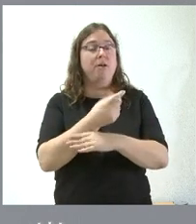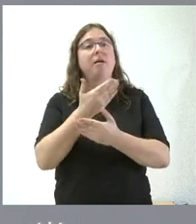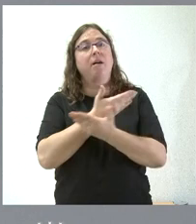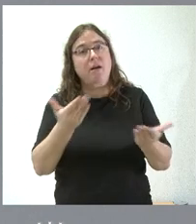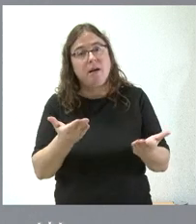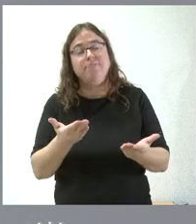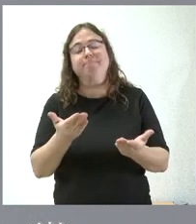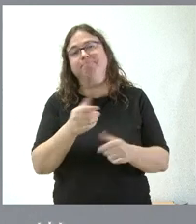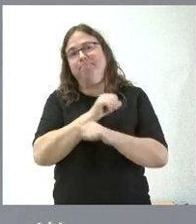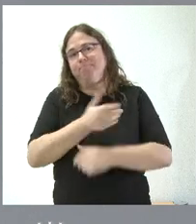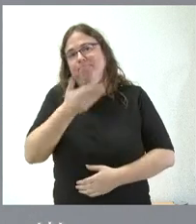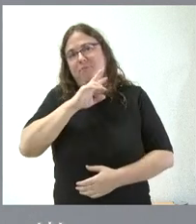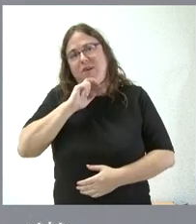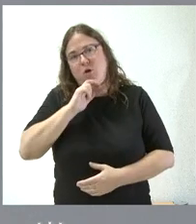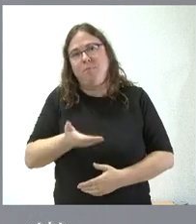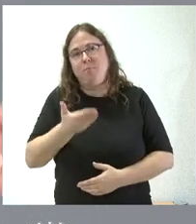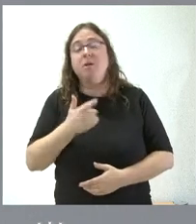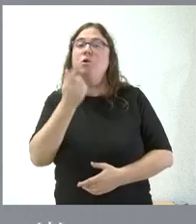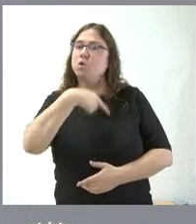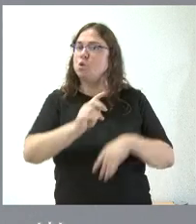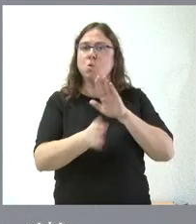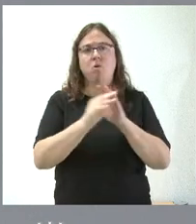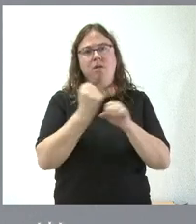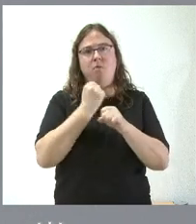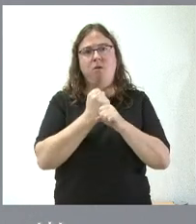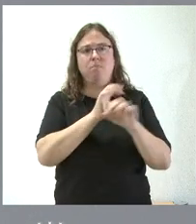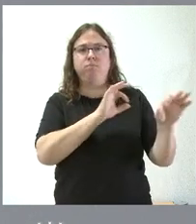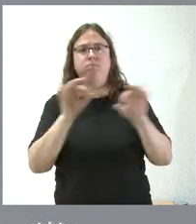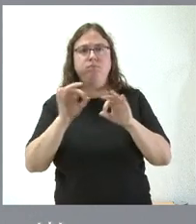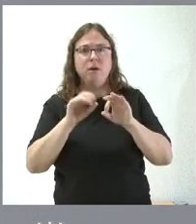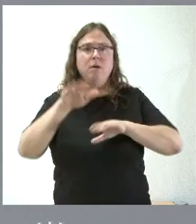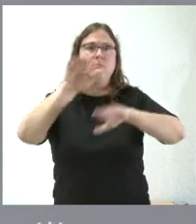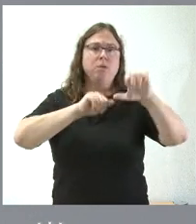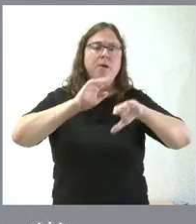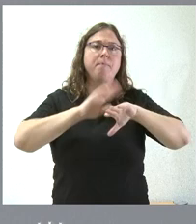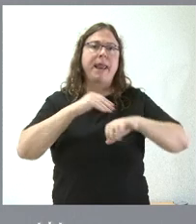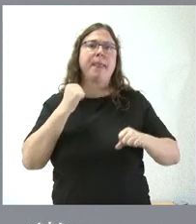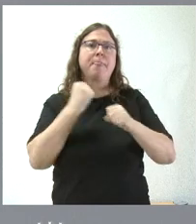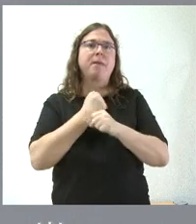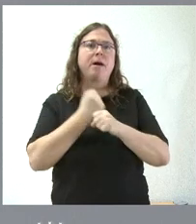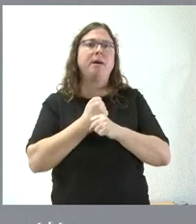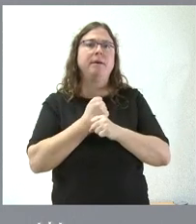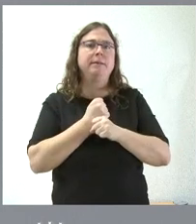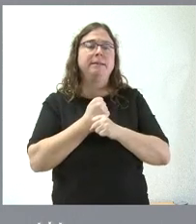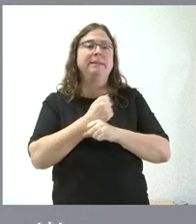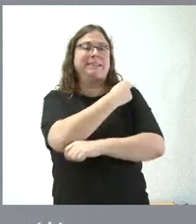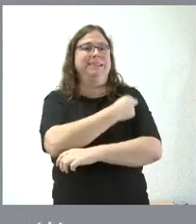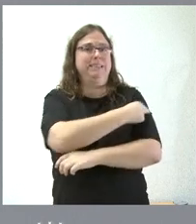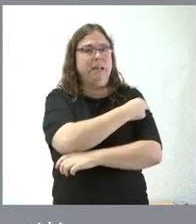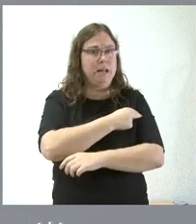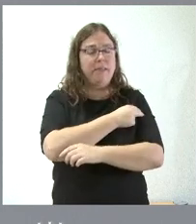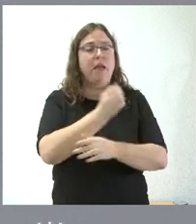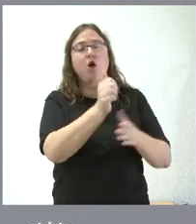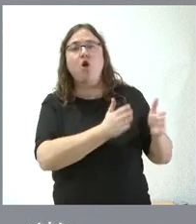de forma muy importante y nosotros Seguiremos trabajando la convocatoria para trabajar por eh la sanidad por el corredor